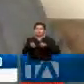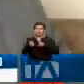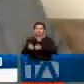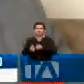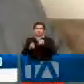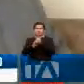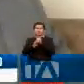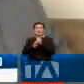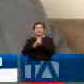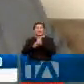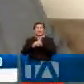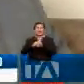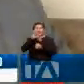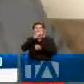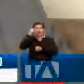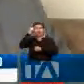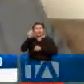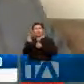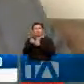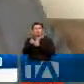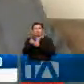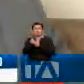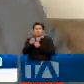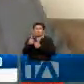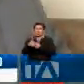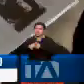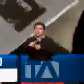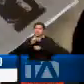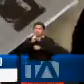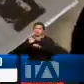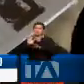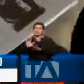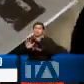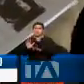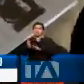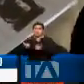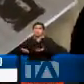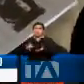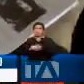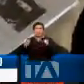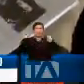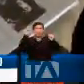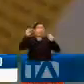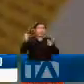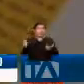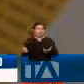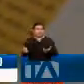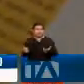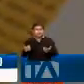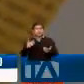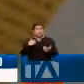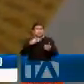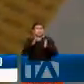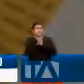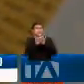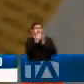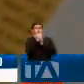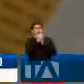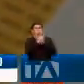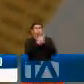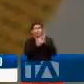financiados por el anterior gobierno y que hasta el día de hoy continúan operando. Han seguido casi al pie de la letra el conocido manual del Black